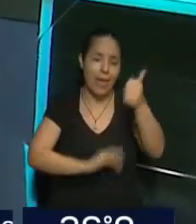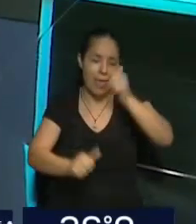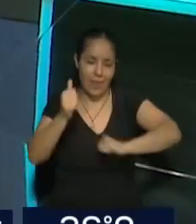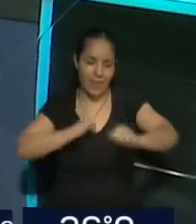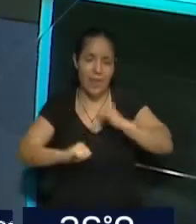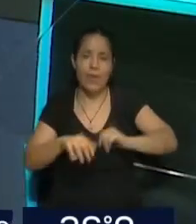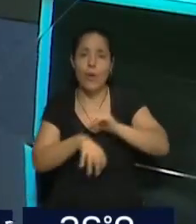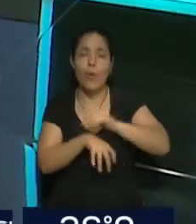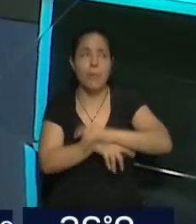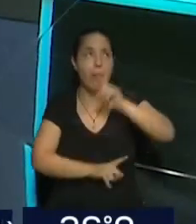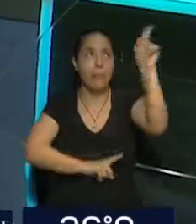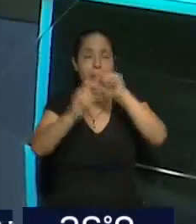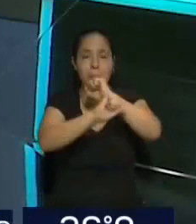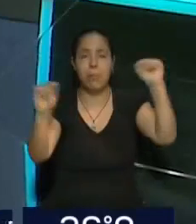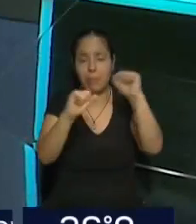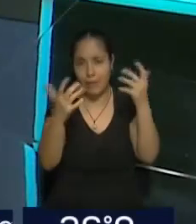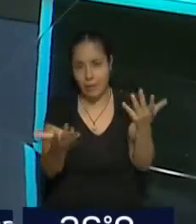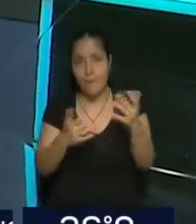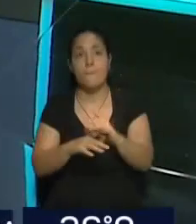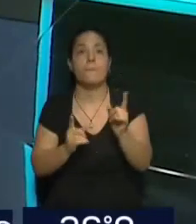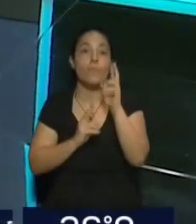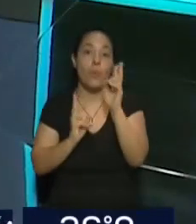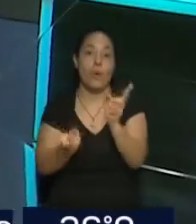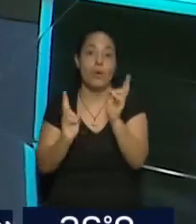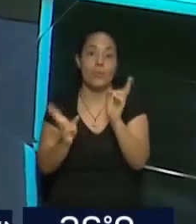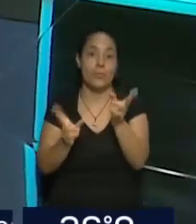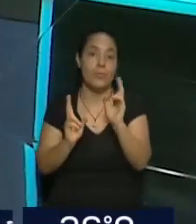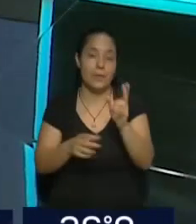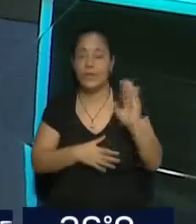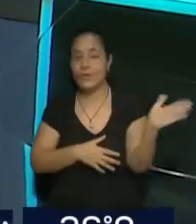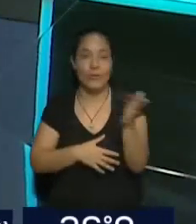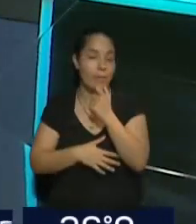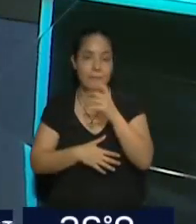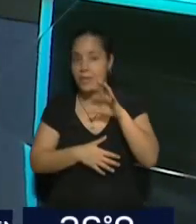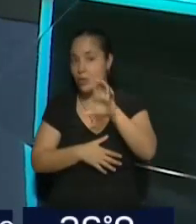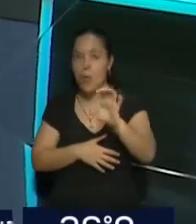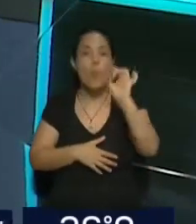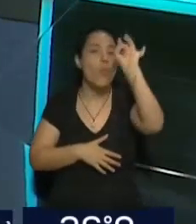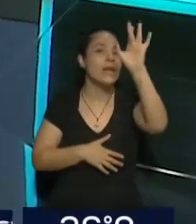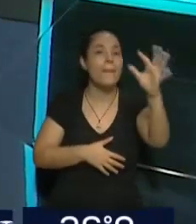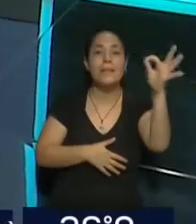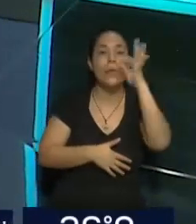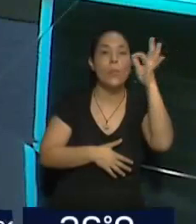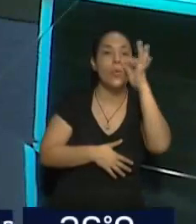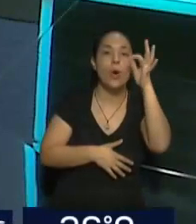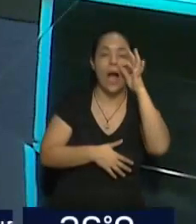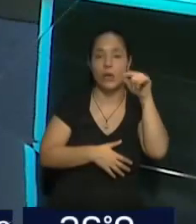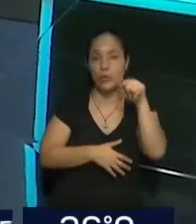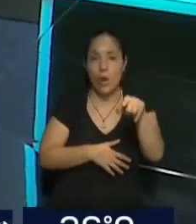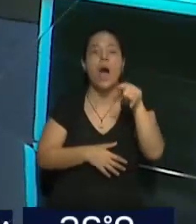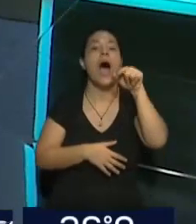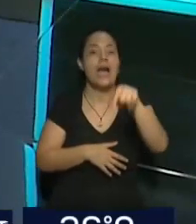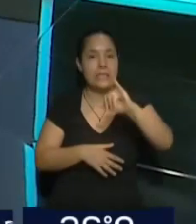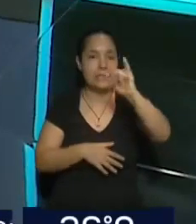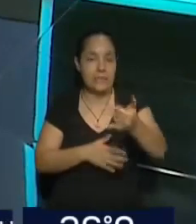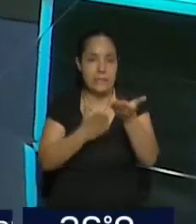por manipulación de estos artefactos, que están prohibidos en toda la provincia, salvo en Tupungato, donde todavía está habilitado